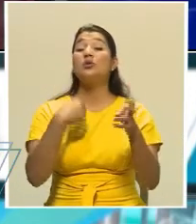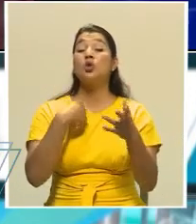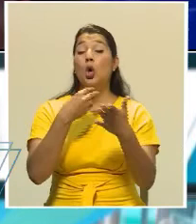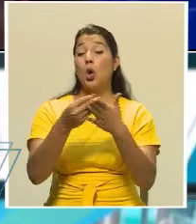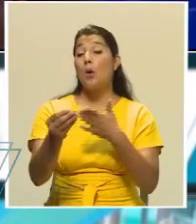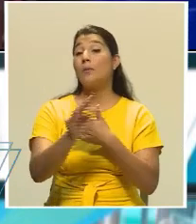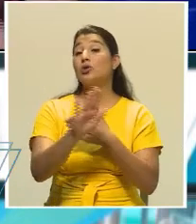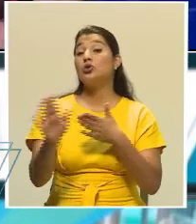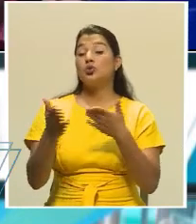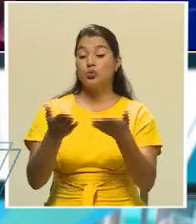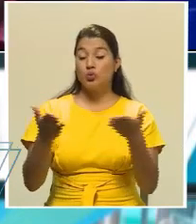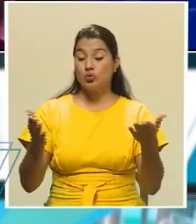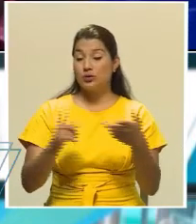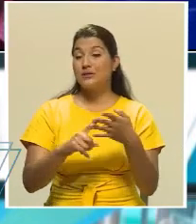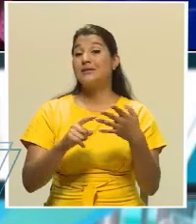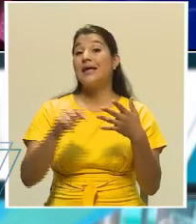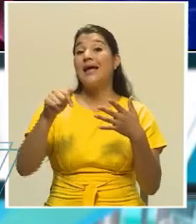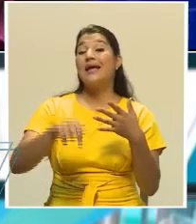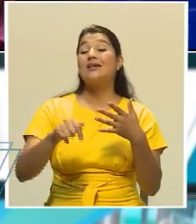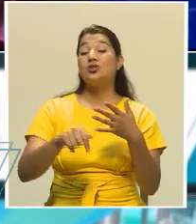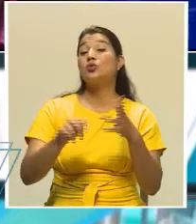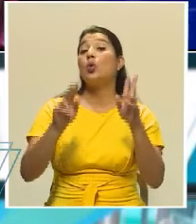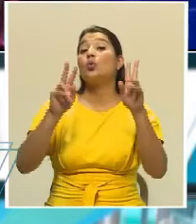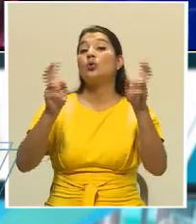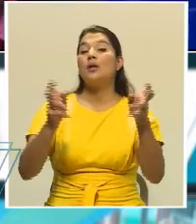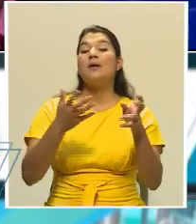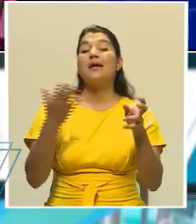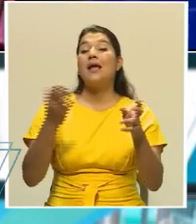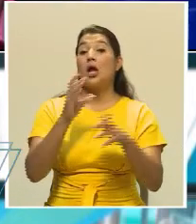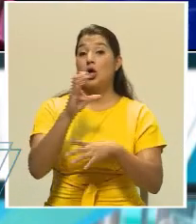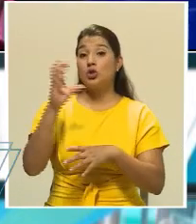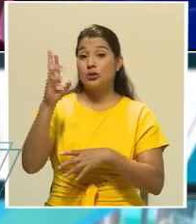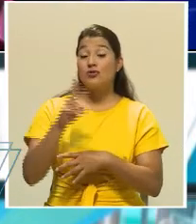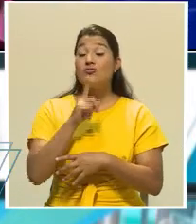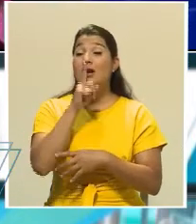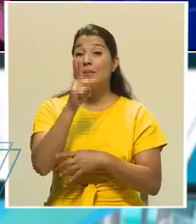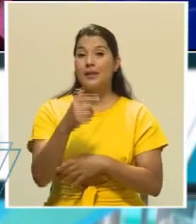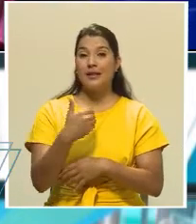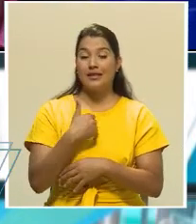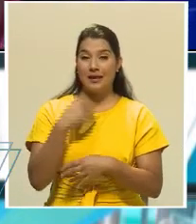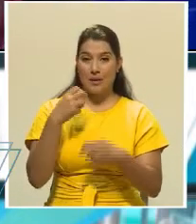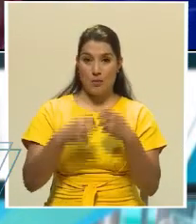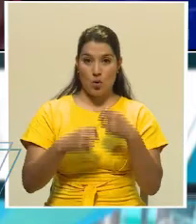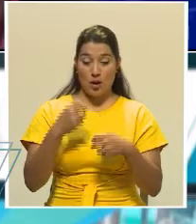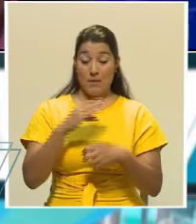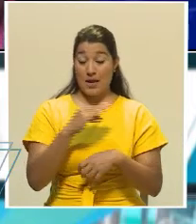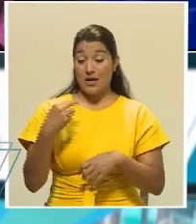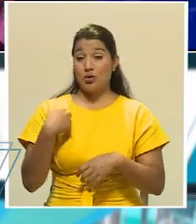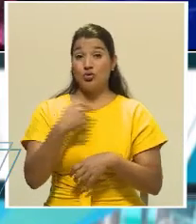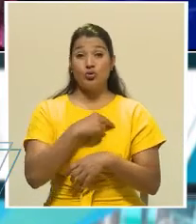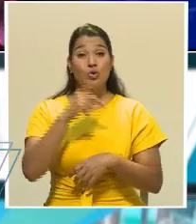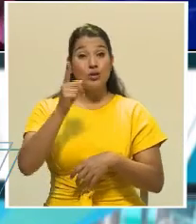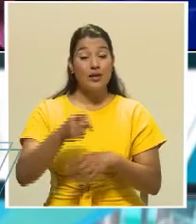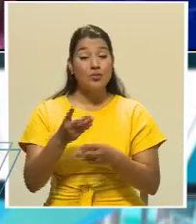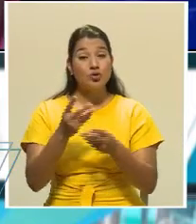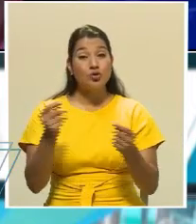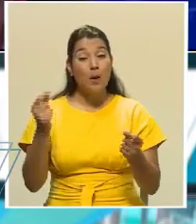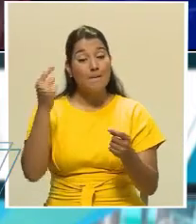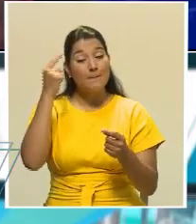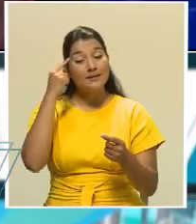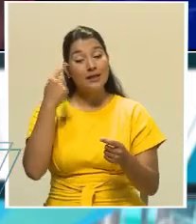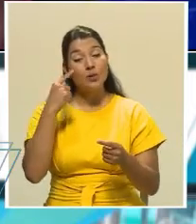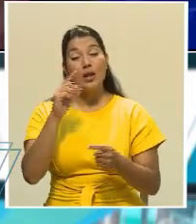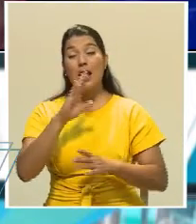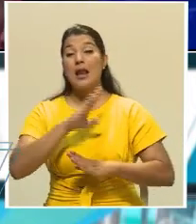no es un tema de eso, esto es un tema de que el país tiene realmente un problema y que hay que solucionarlo pensando en el